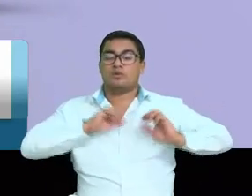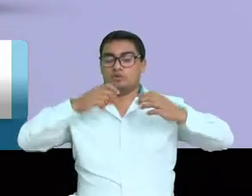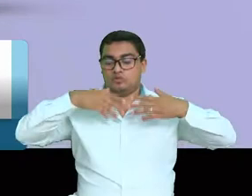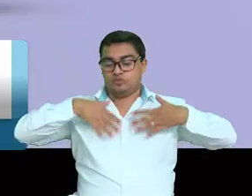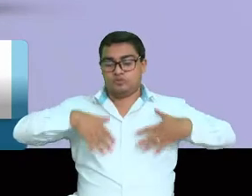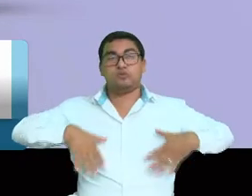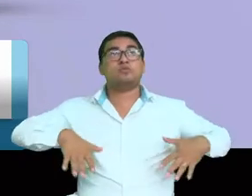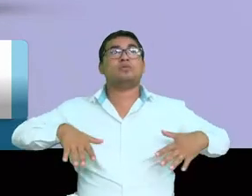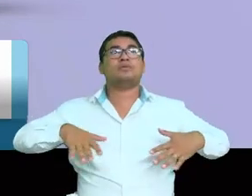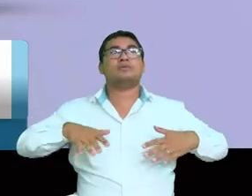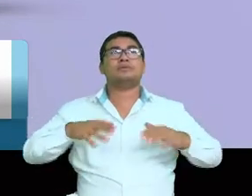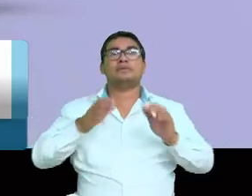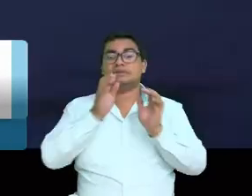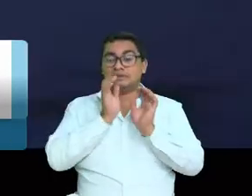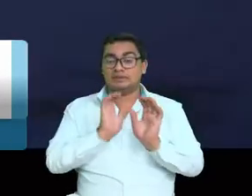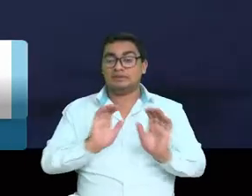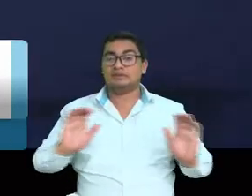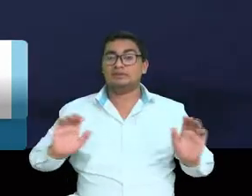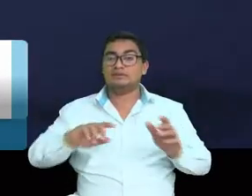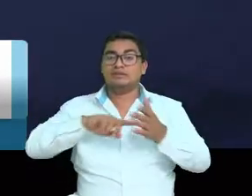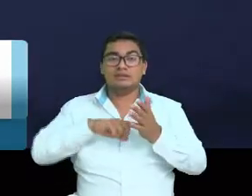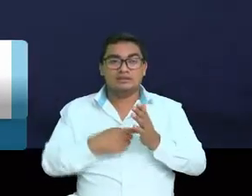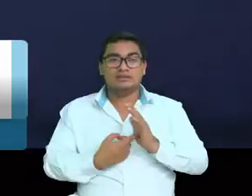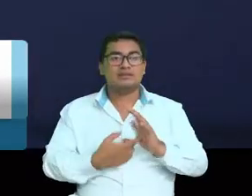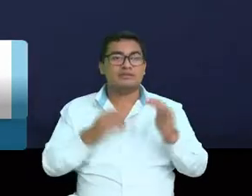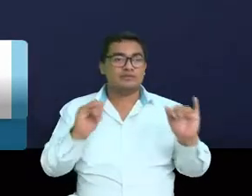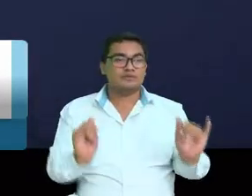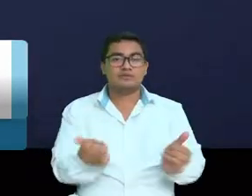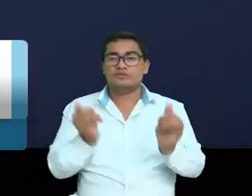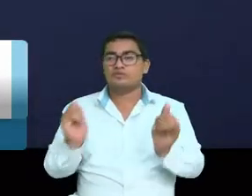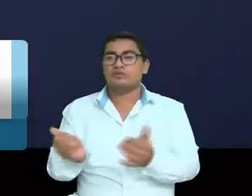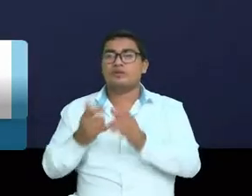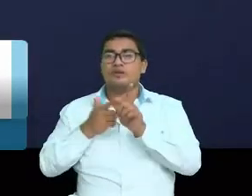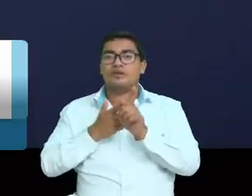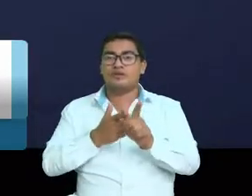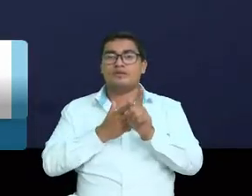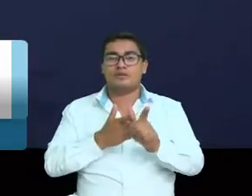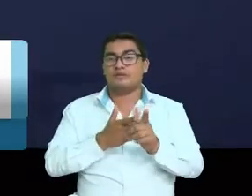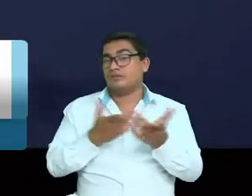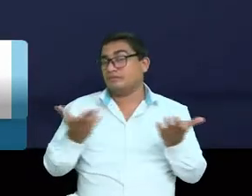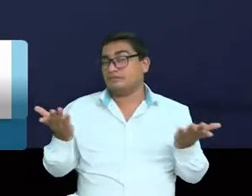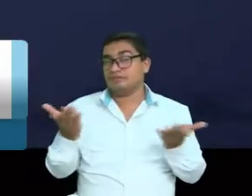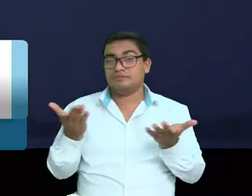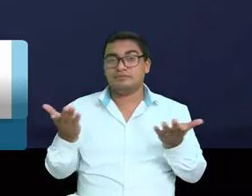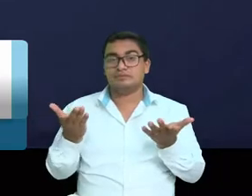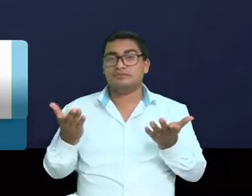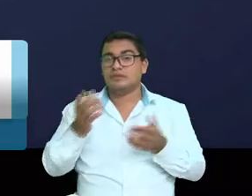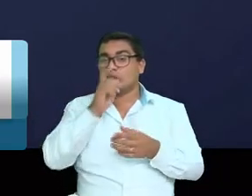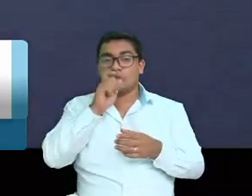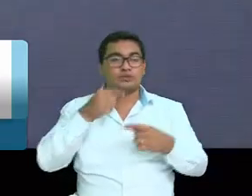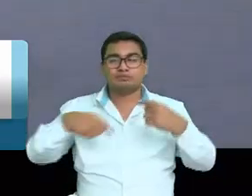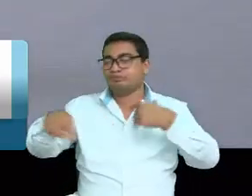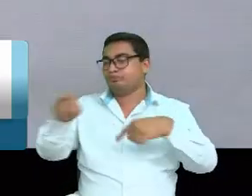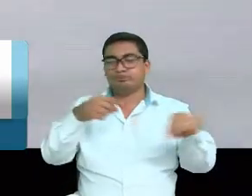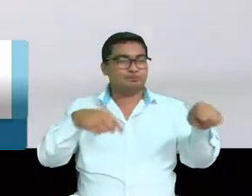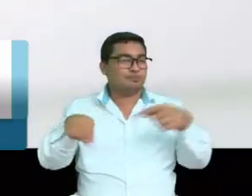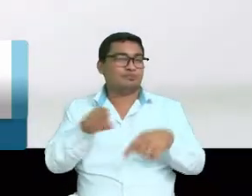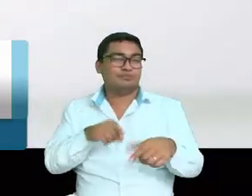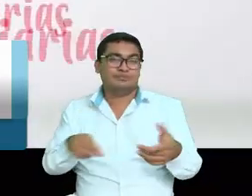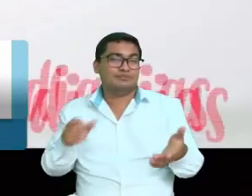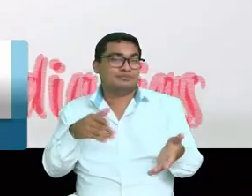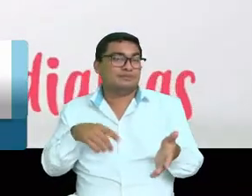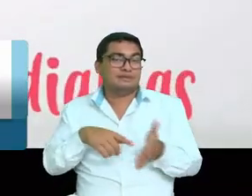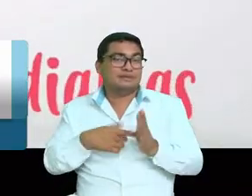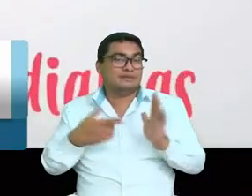que sabemos que los niños y las niñas son más inquietos, andan jugando, sí, andan corriendo, andan constantemente, es raro que un niño